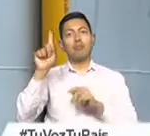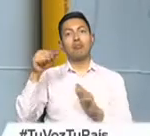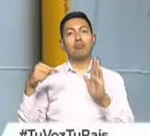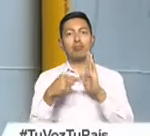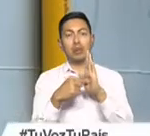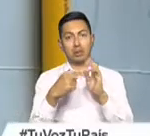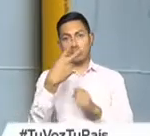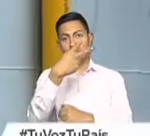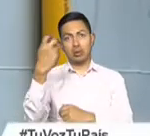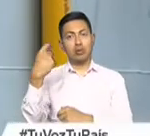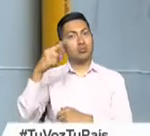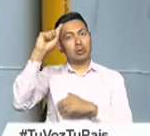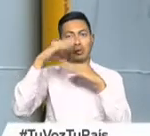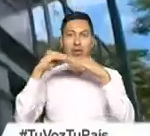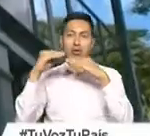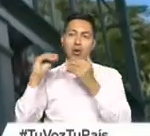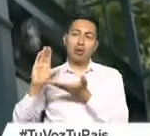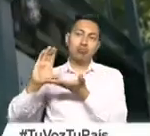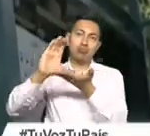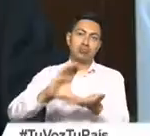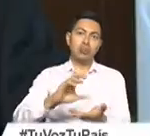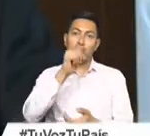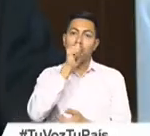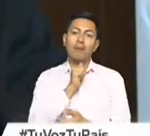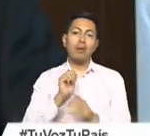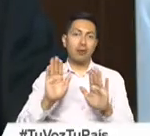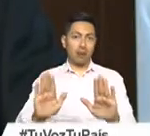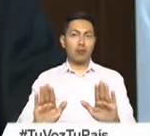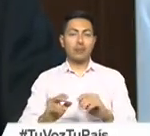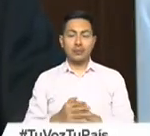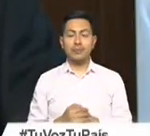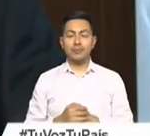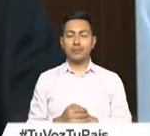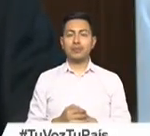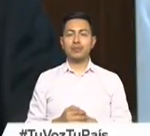1.200 millones de dólares de inversión privada. Hubo una